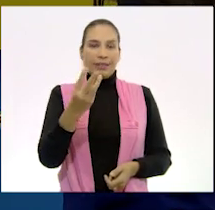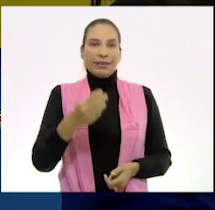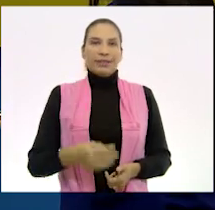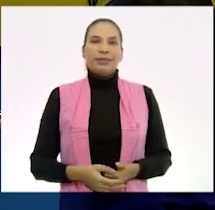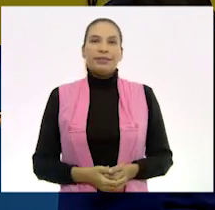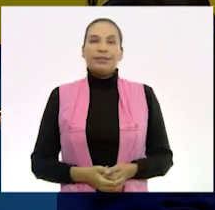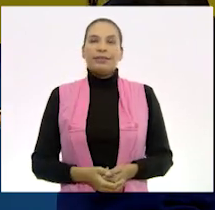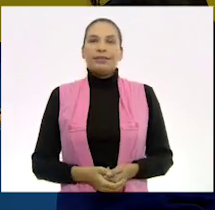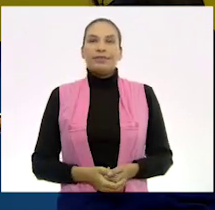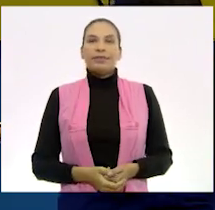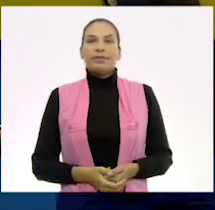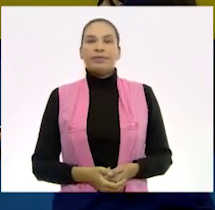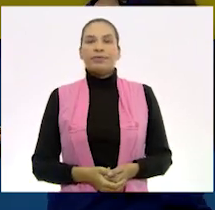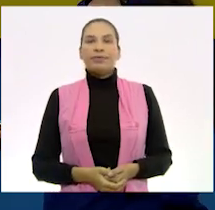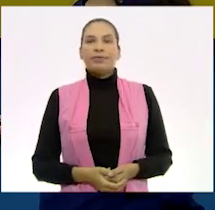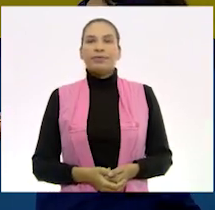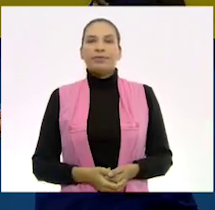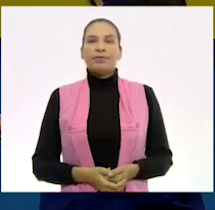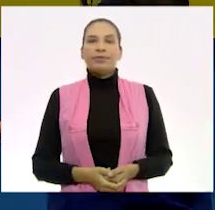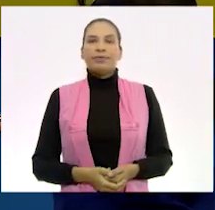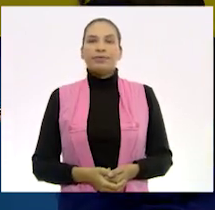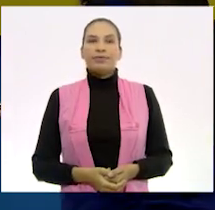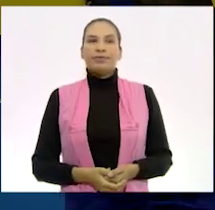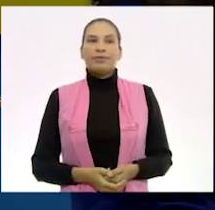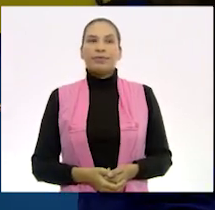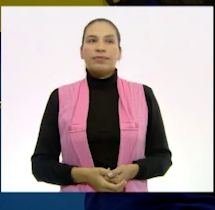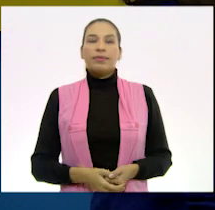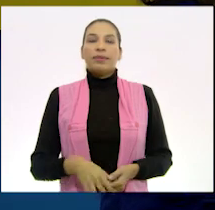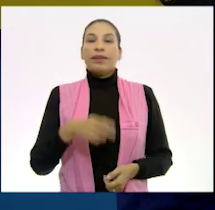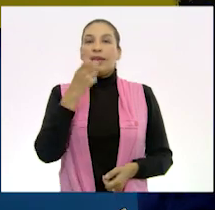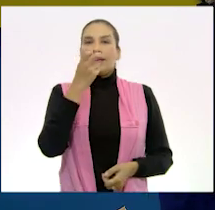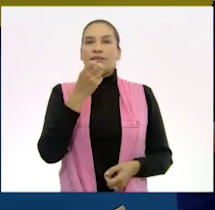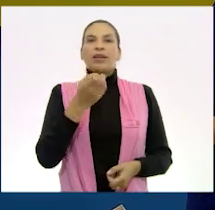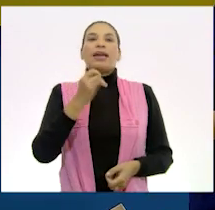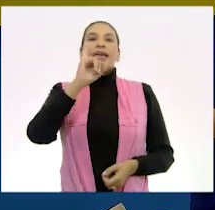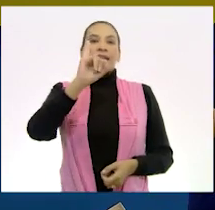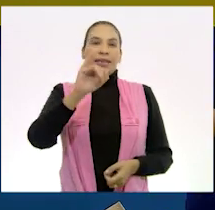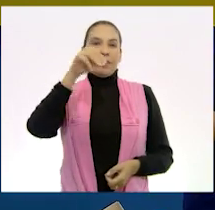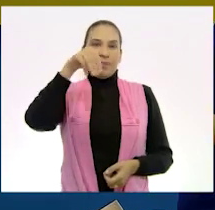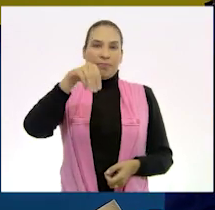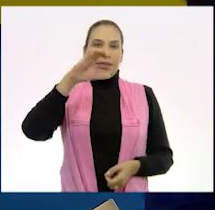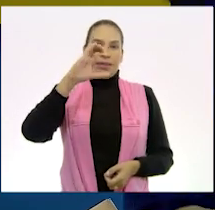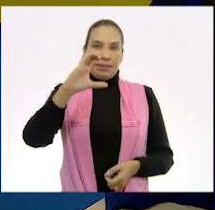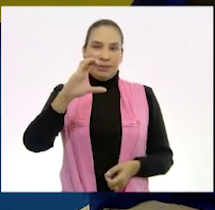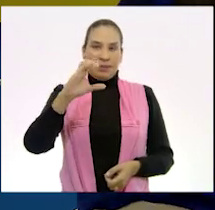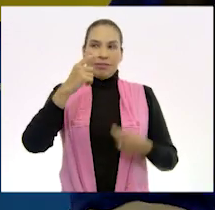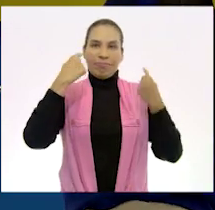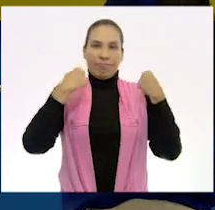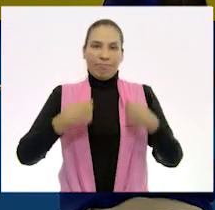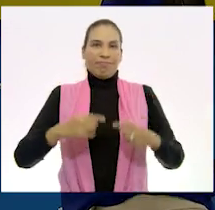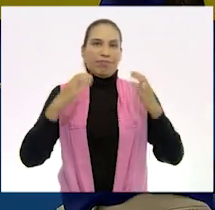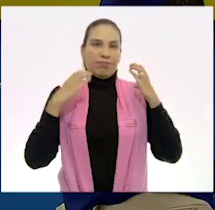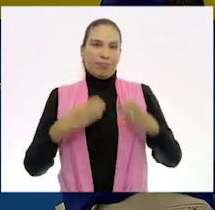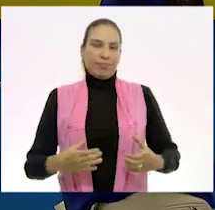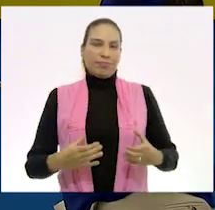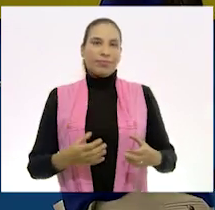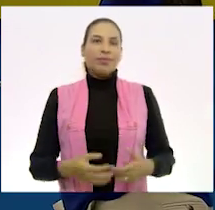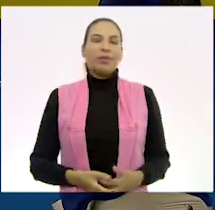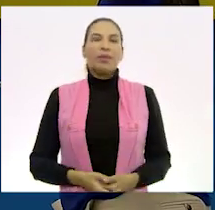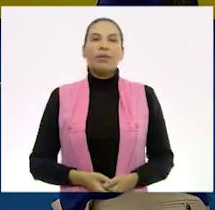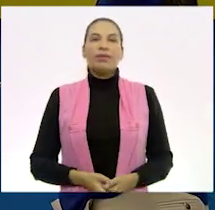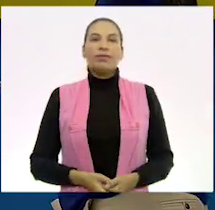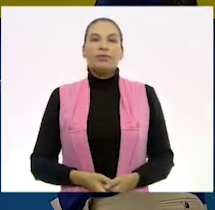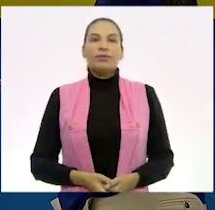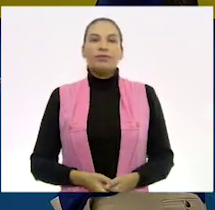22.63. 63. Este es nuestro índice de masa